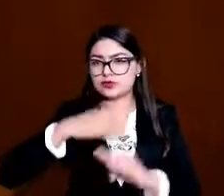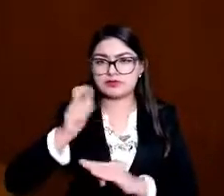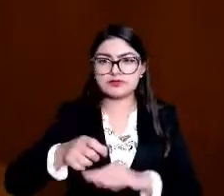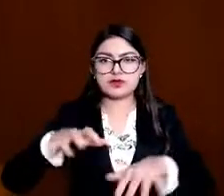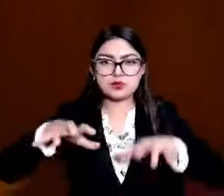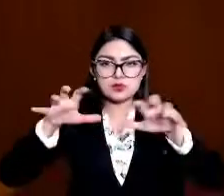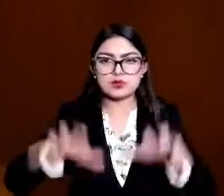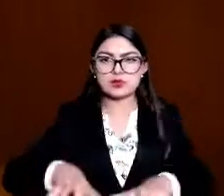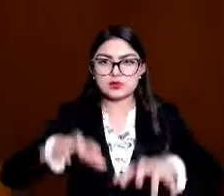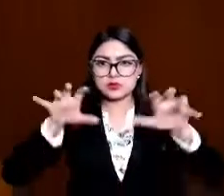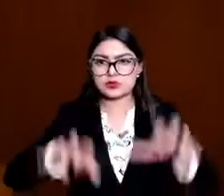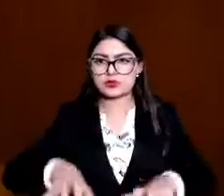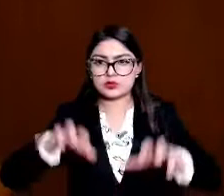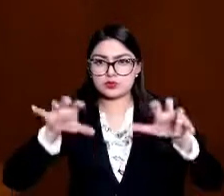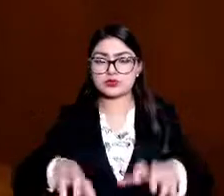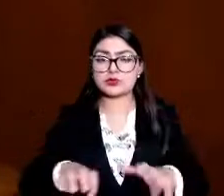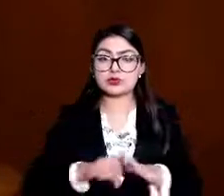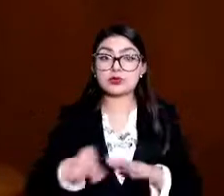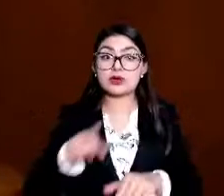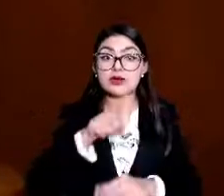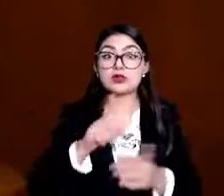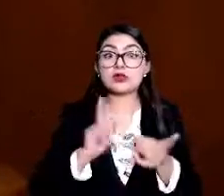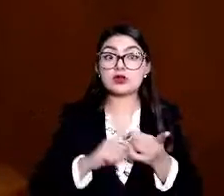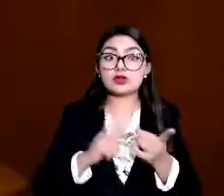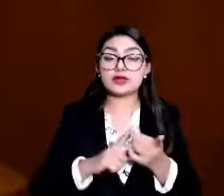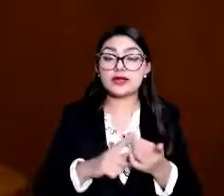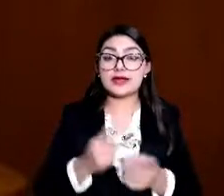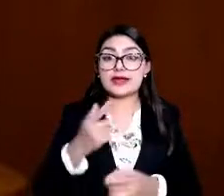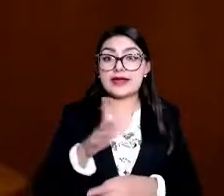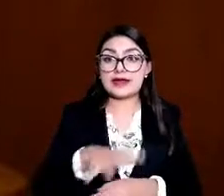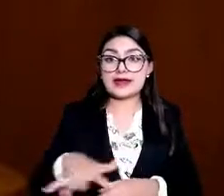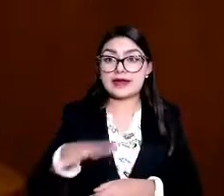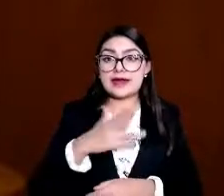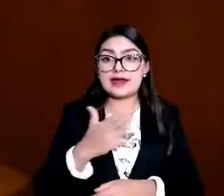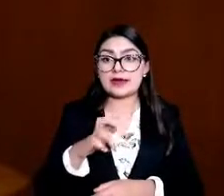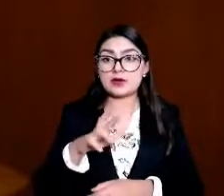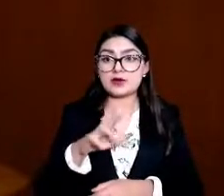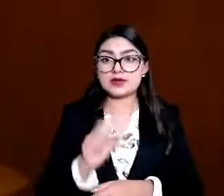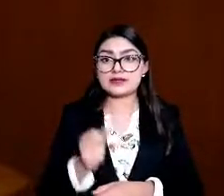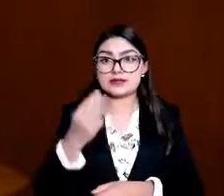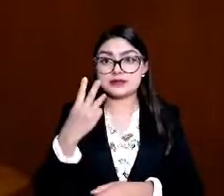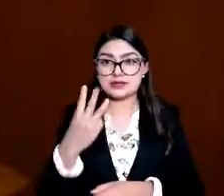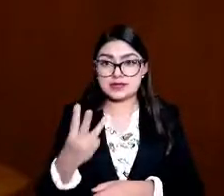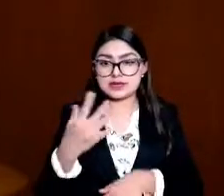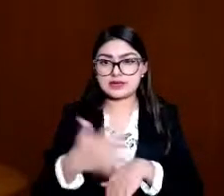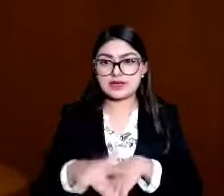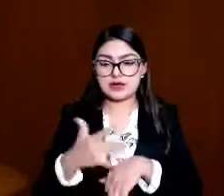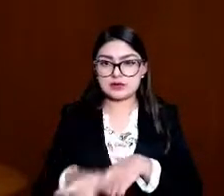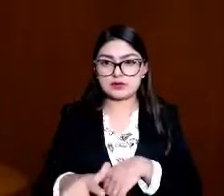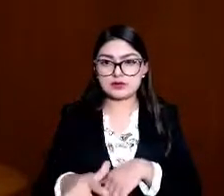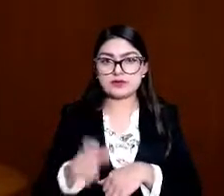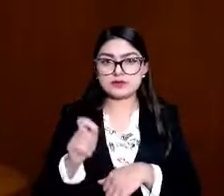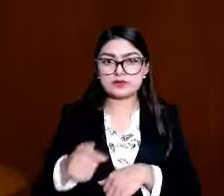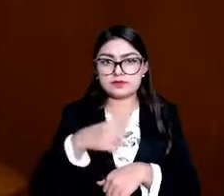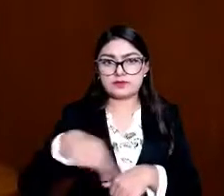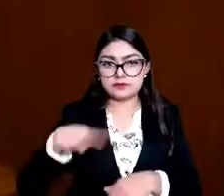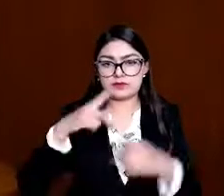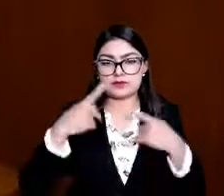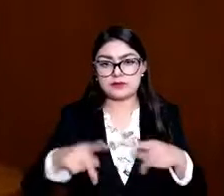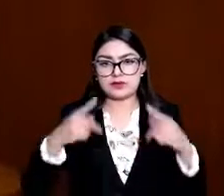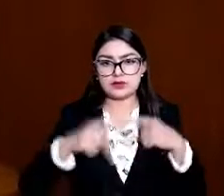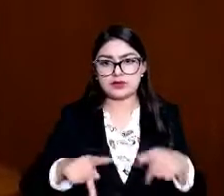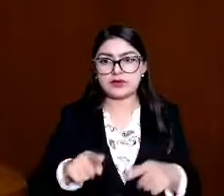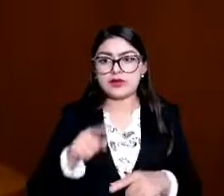en el fraccionamiento Héroes 3 Chalco a inicios del mes de agosto. Los habitantes de esta unidad habitacional vivieron una